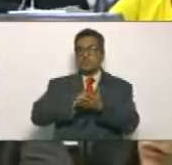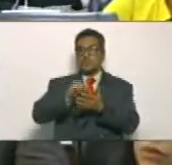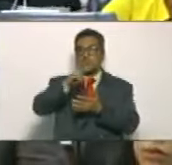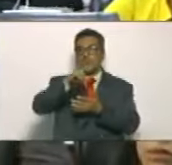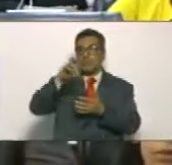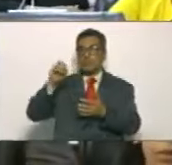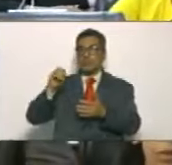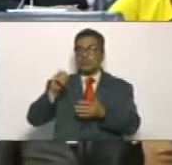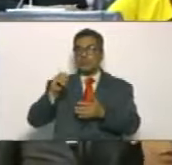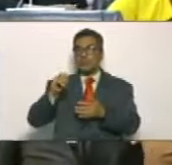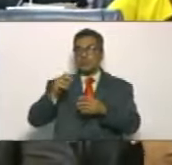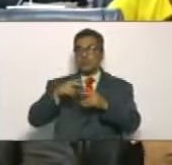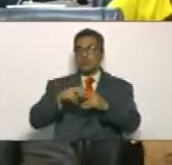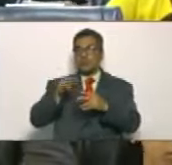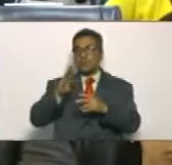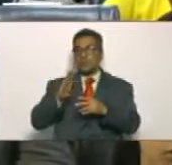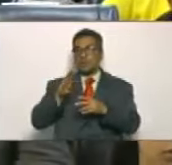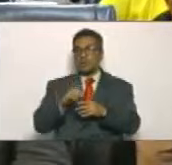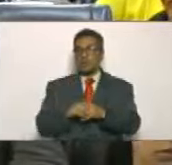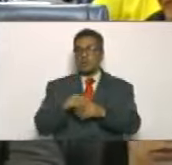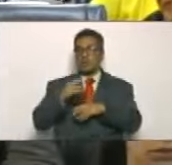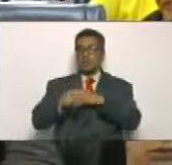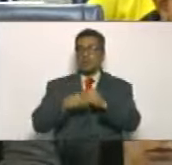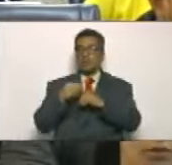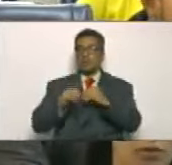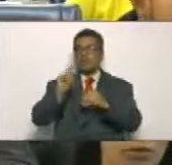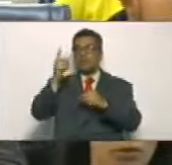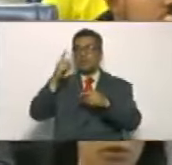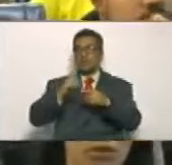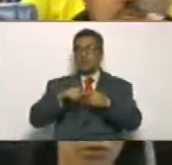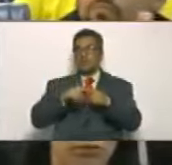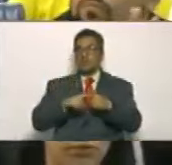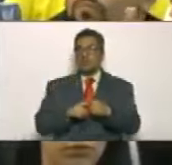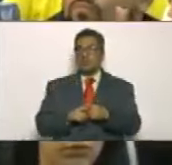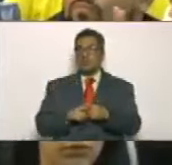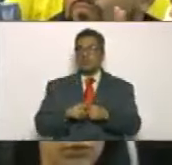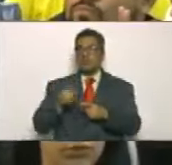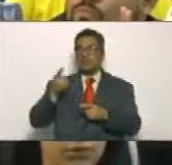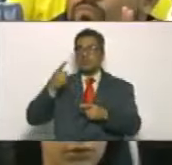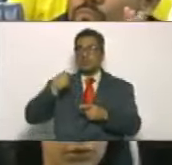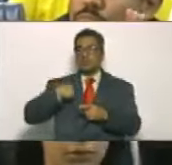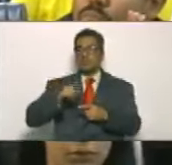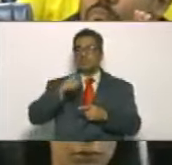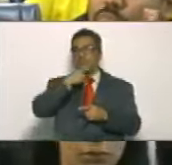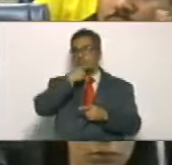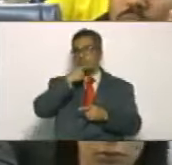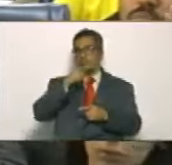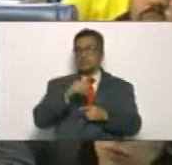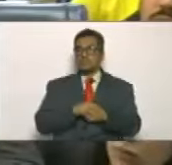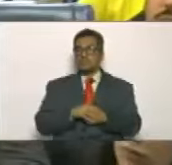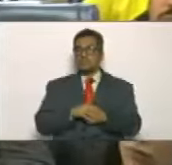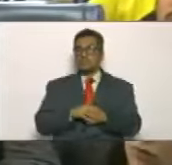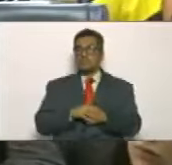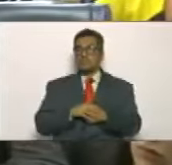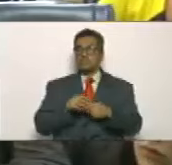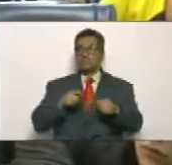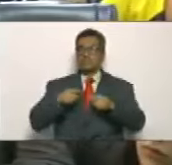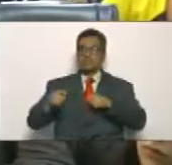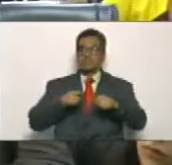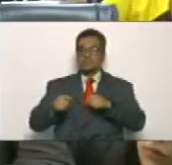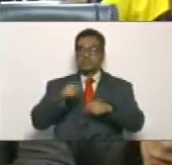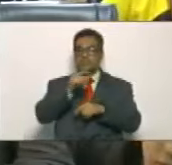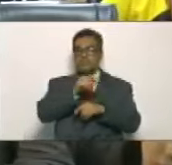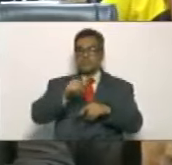20, literal B, que establece en primer lugar que hay que facilitar la movilidad de